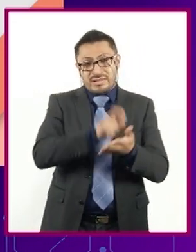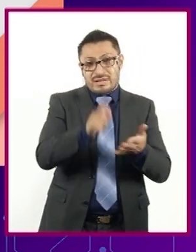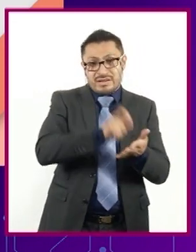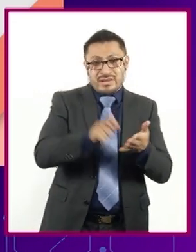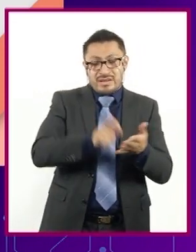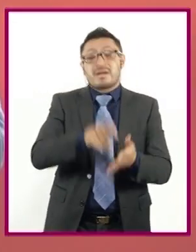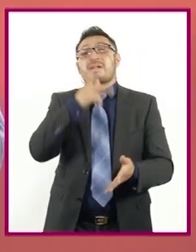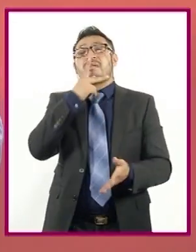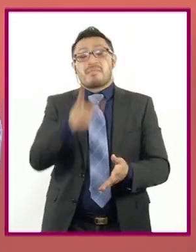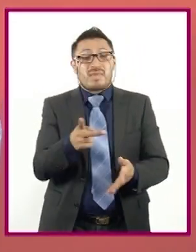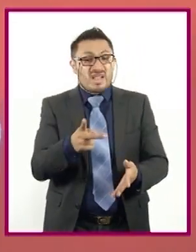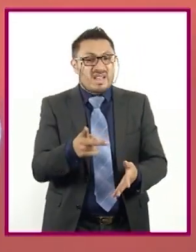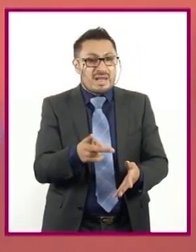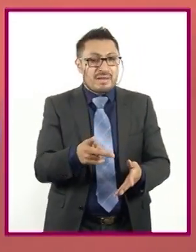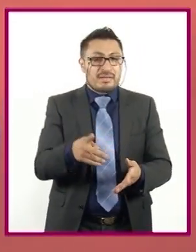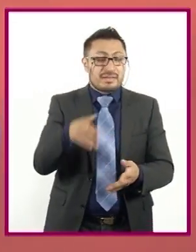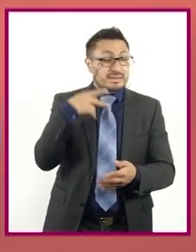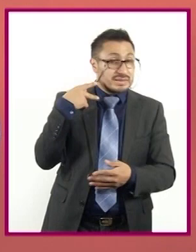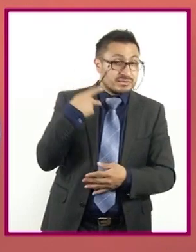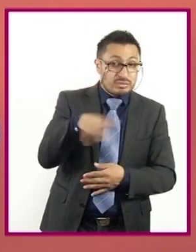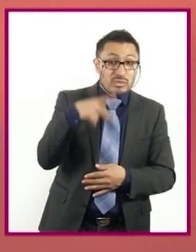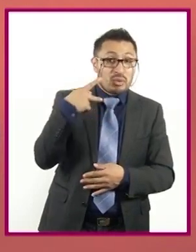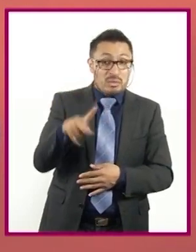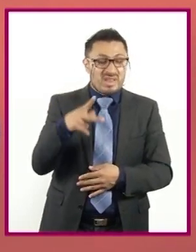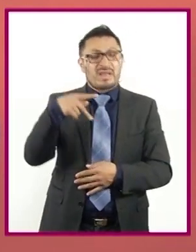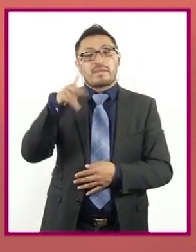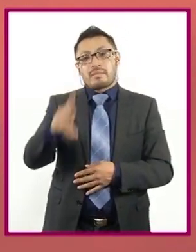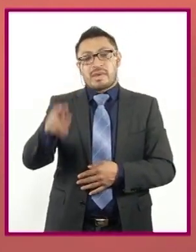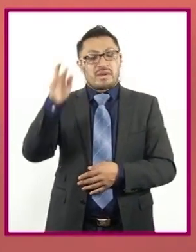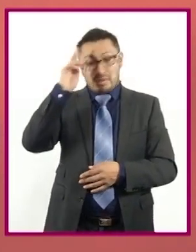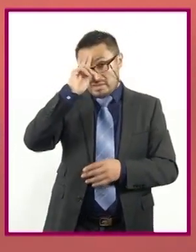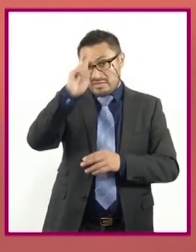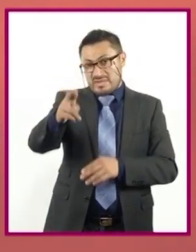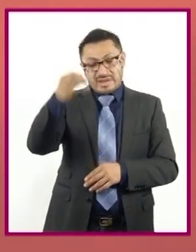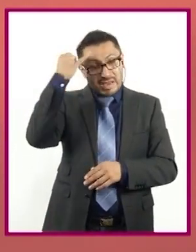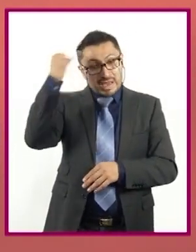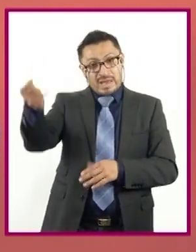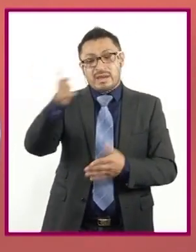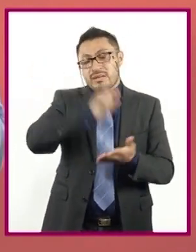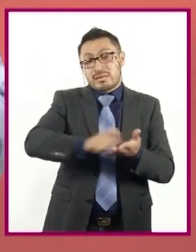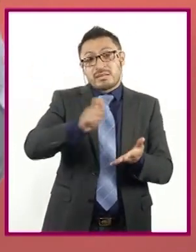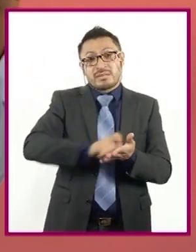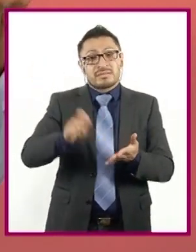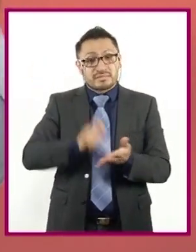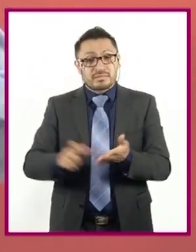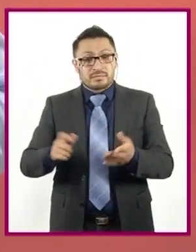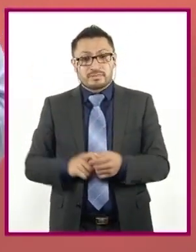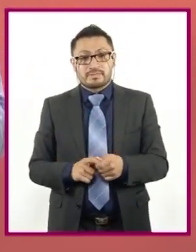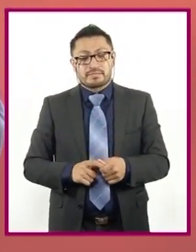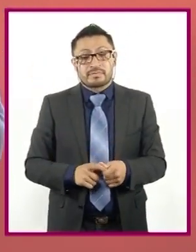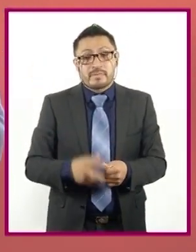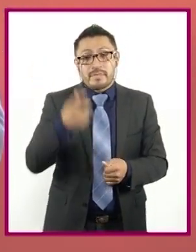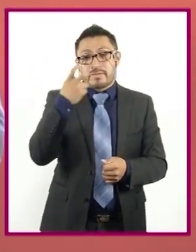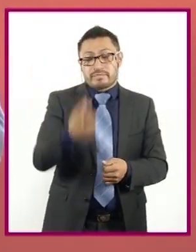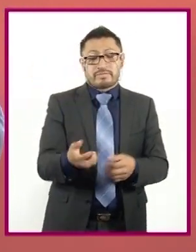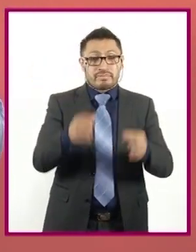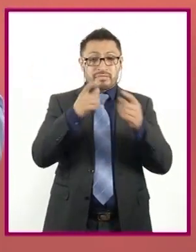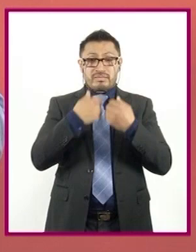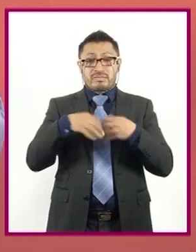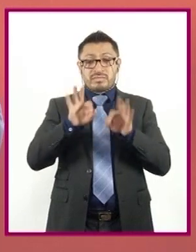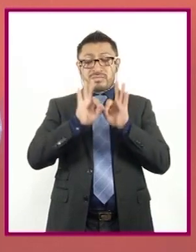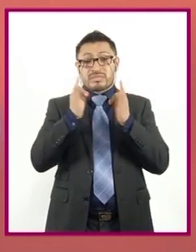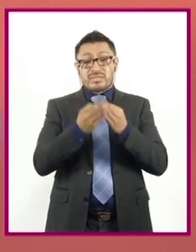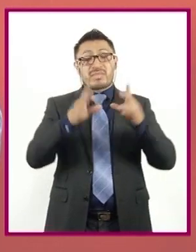con palabras propias, pero siempre respetando la idea del texto original. En este tipo de fichas son